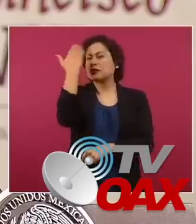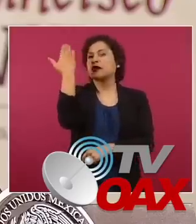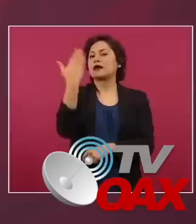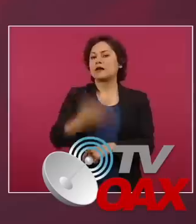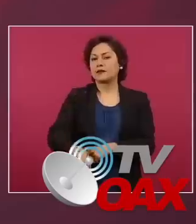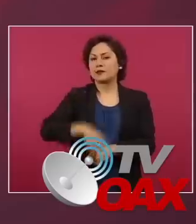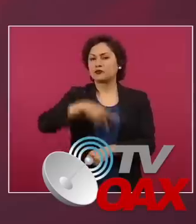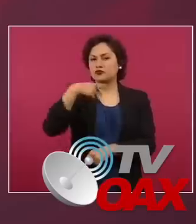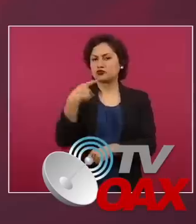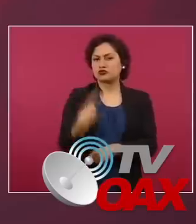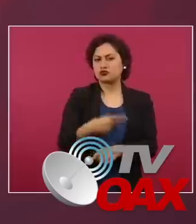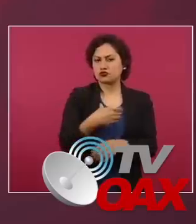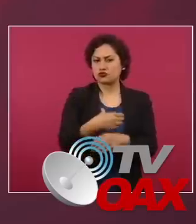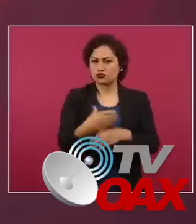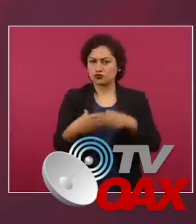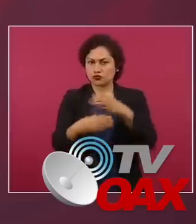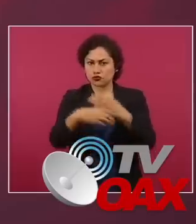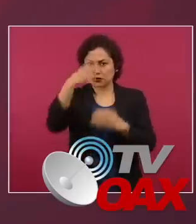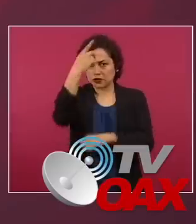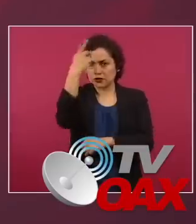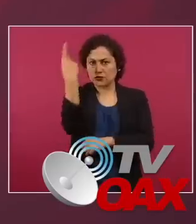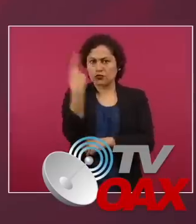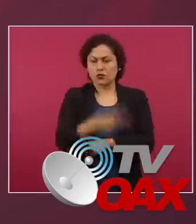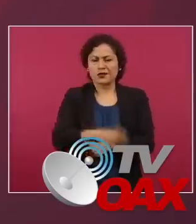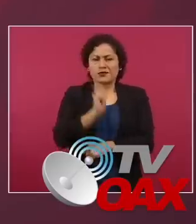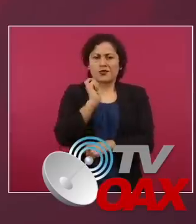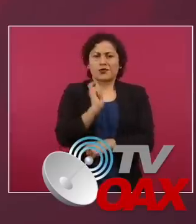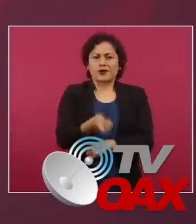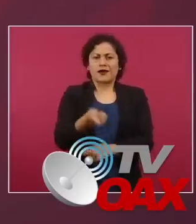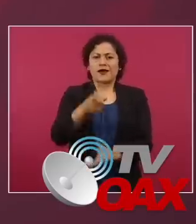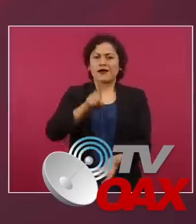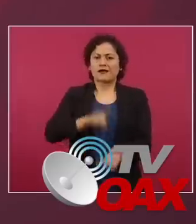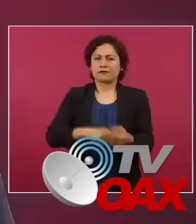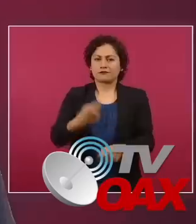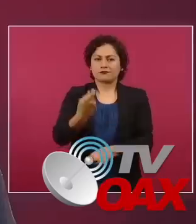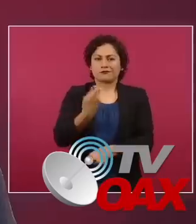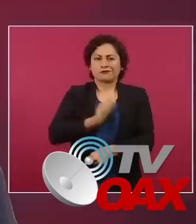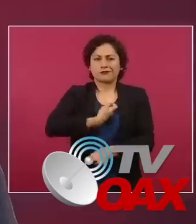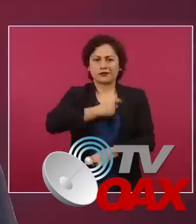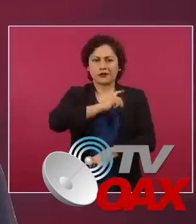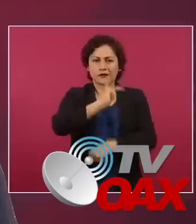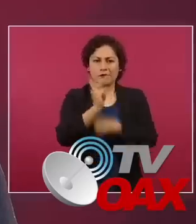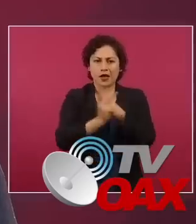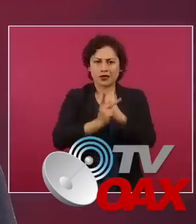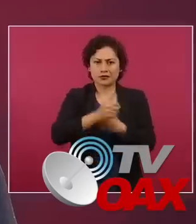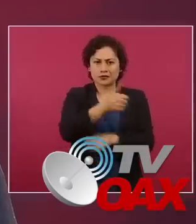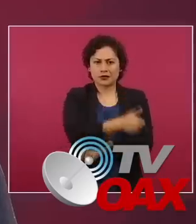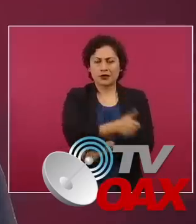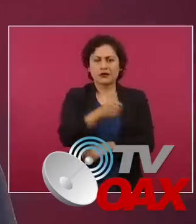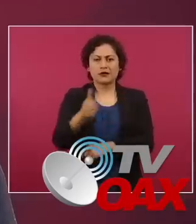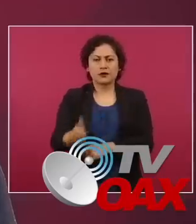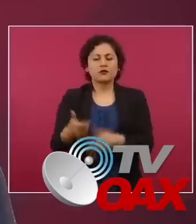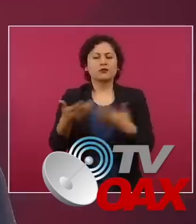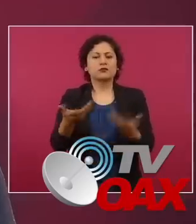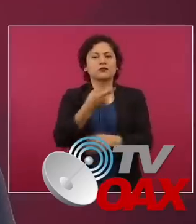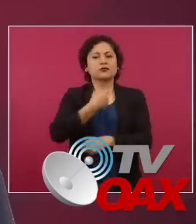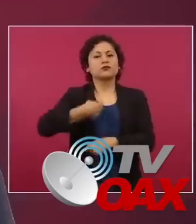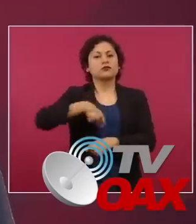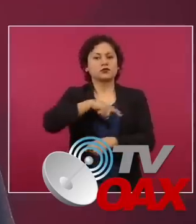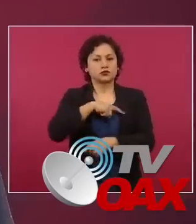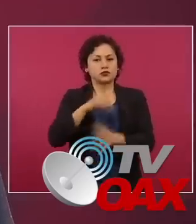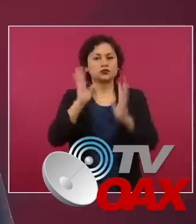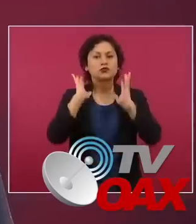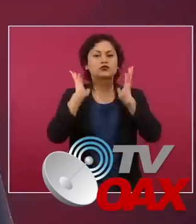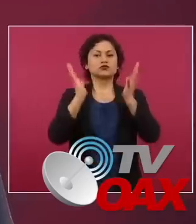parte integral de la identidad de toda nación. Nos reconocemos perfectamente en el eslogan acuñado por